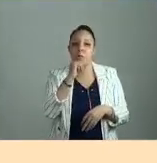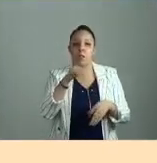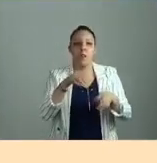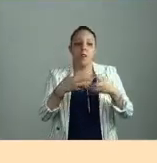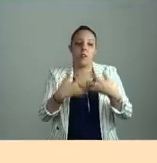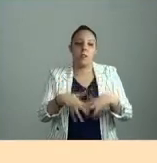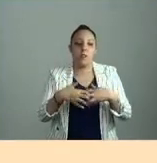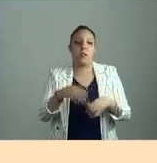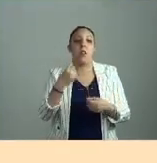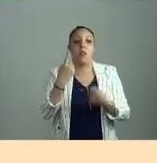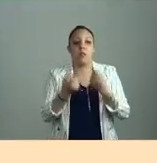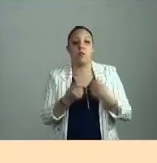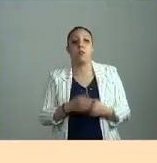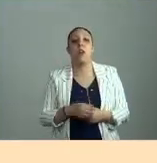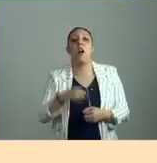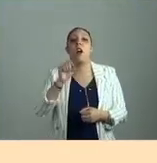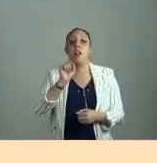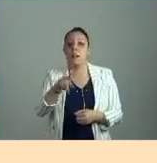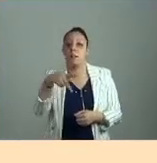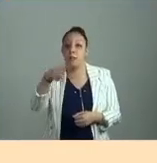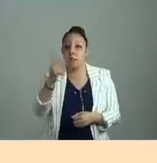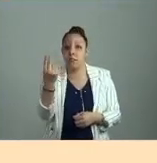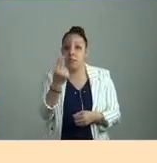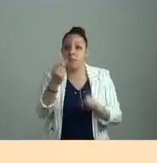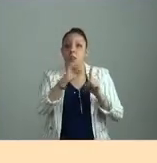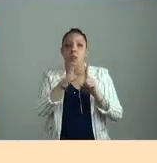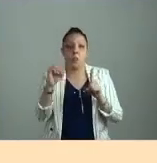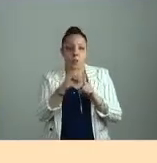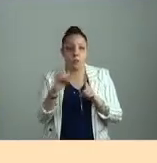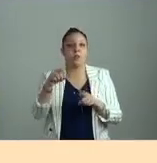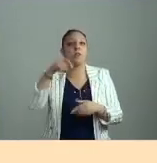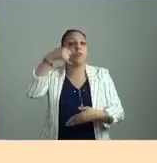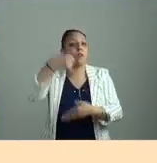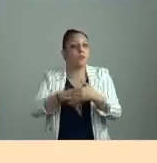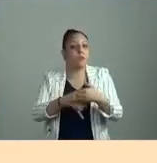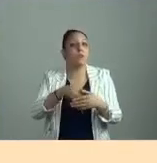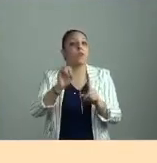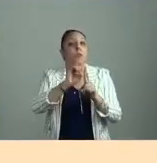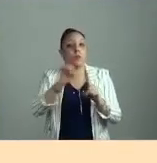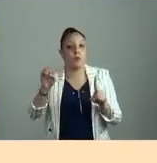organizarlo reorganizarlo en función cooperativa